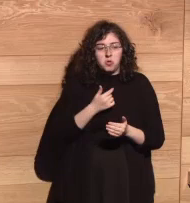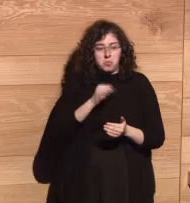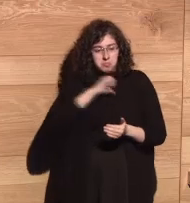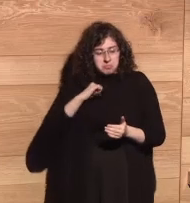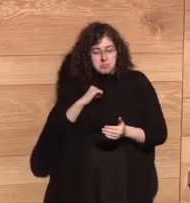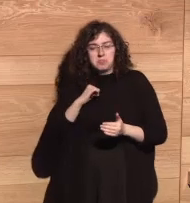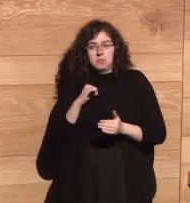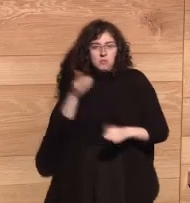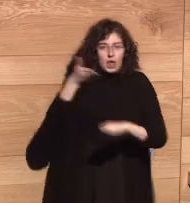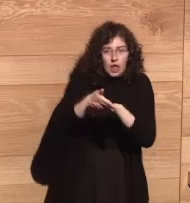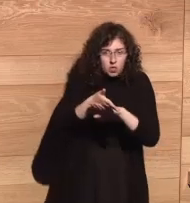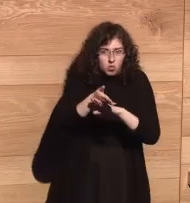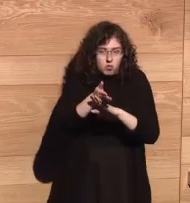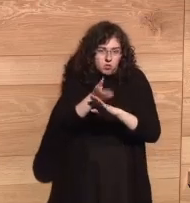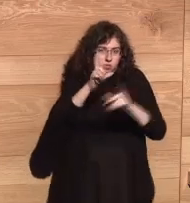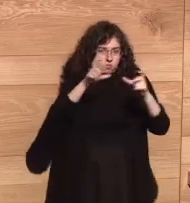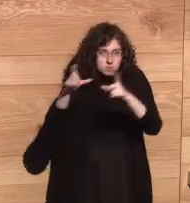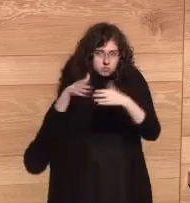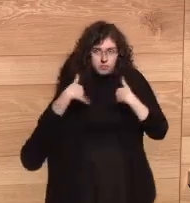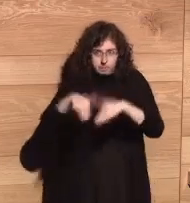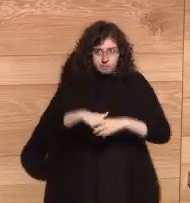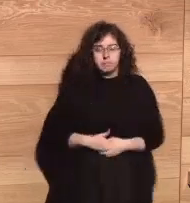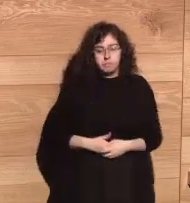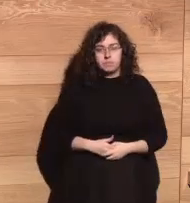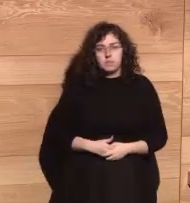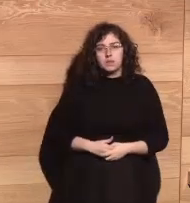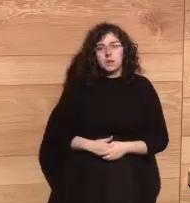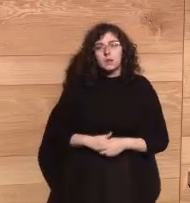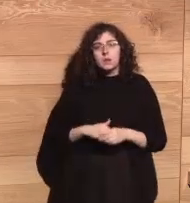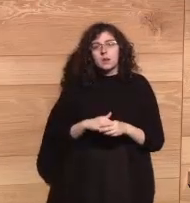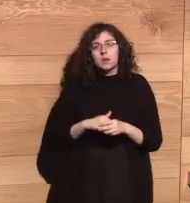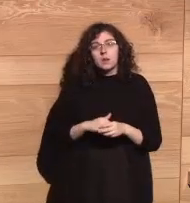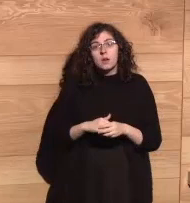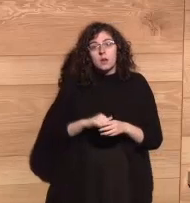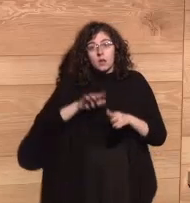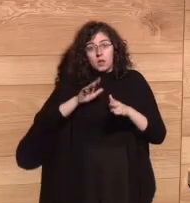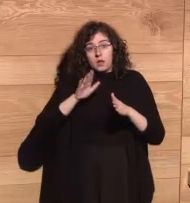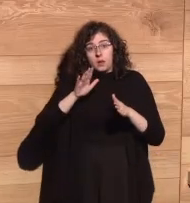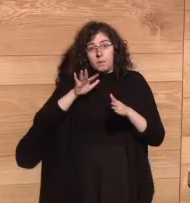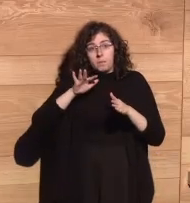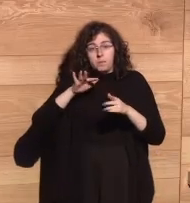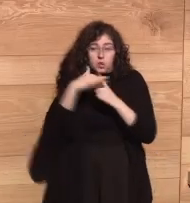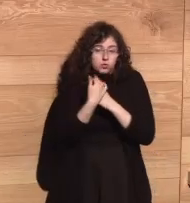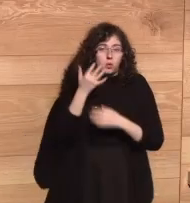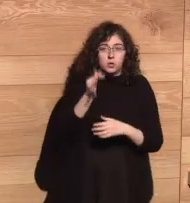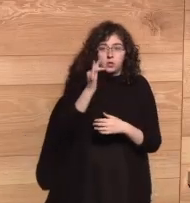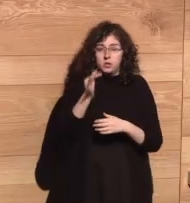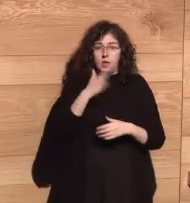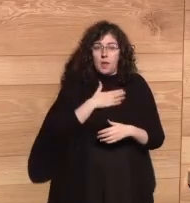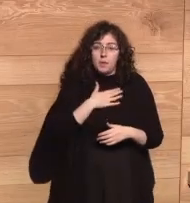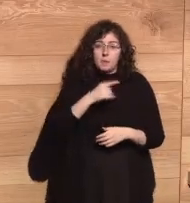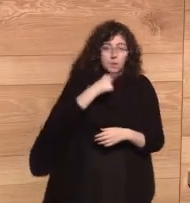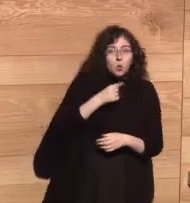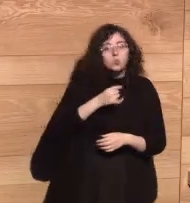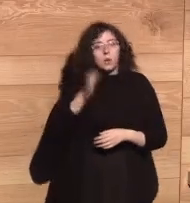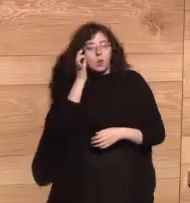lo que hiciese falta, ¿no? La parte positiva, pues, bueno, contando con que a mí me gusta ser mujer